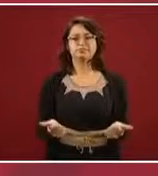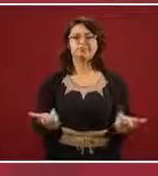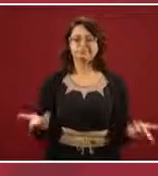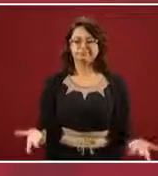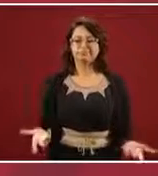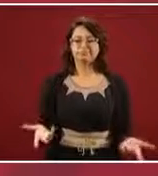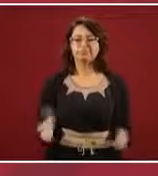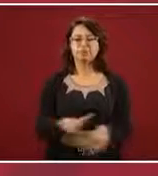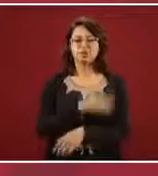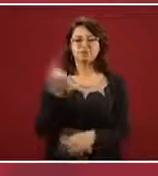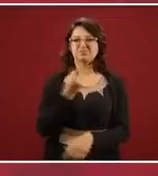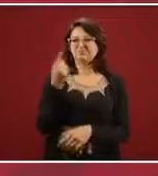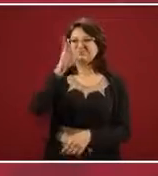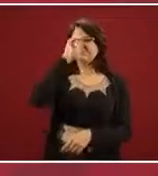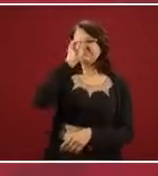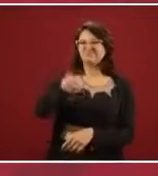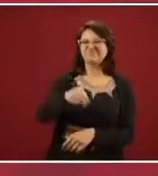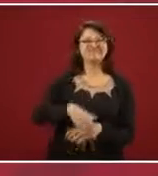prohibir.